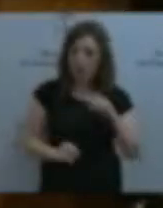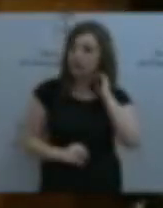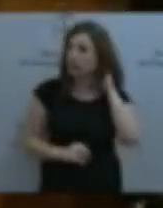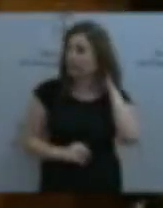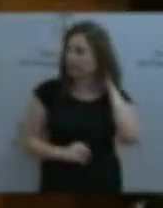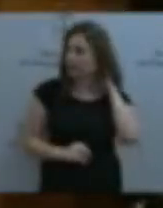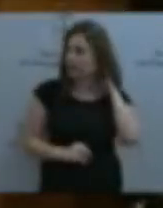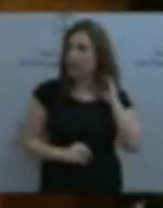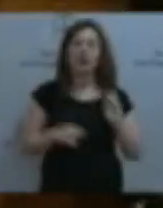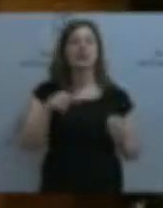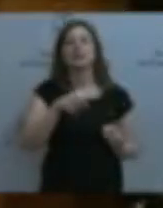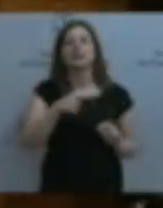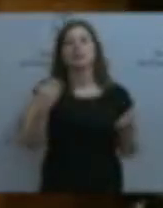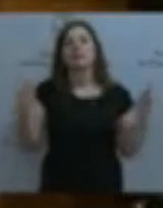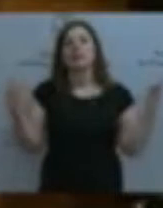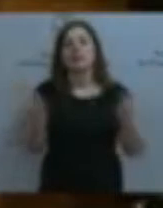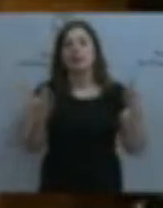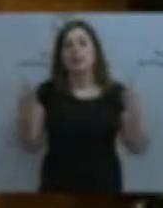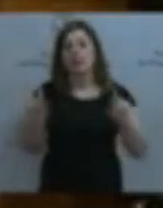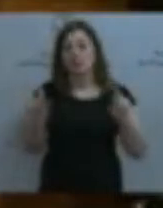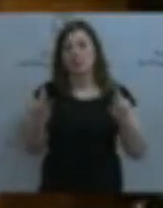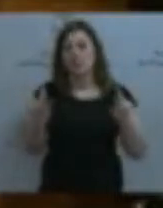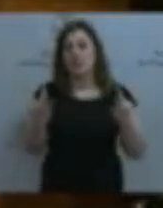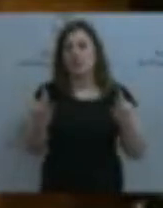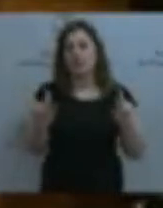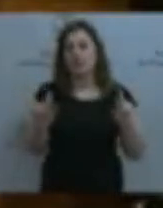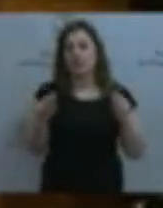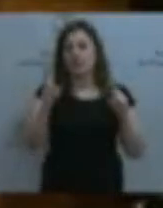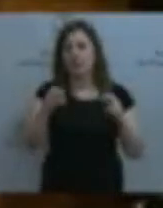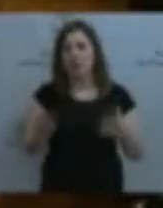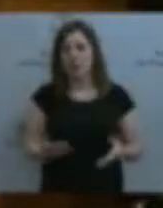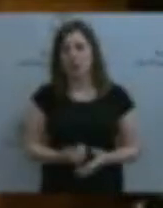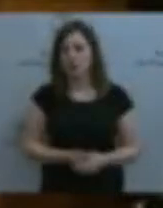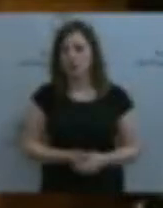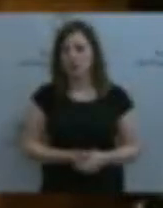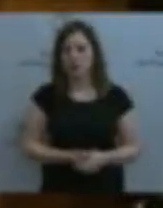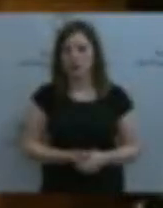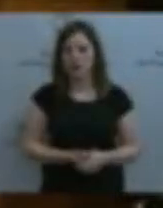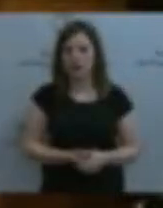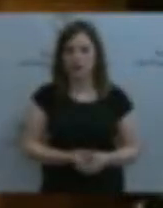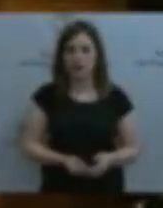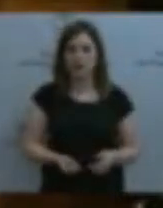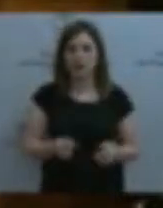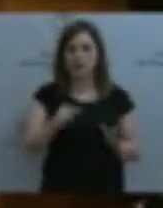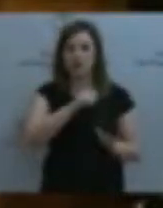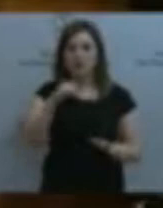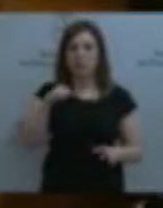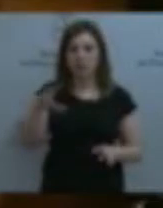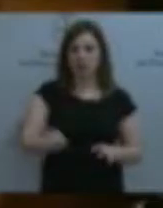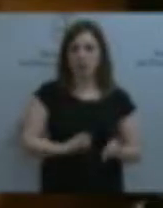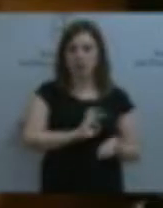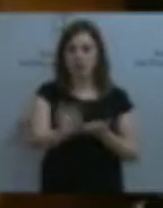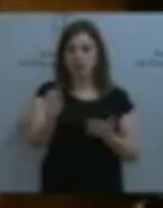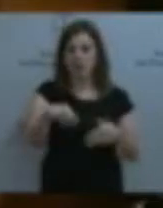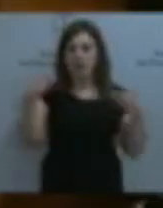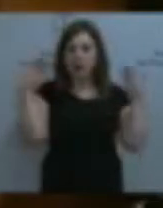Esto lo que sucede y lo que plantea de fondo es la siguiente cuestión: que la privatización de los servicios y de la